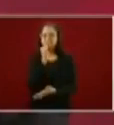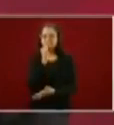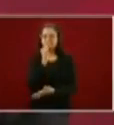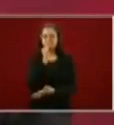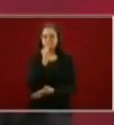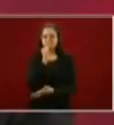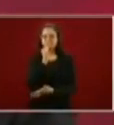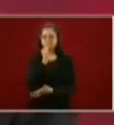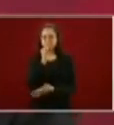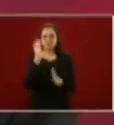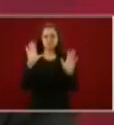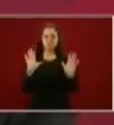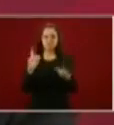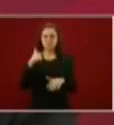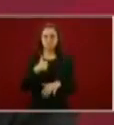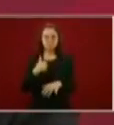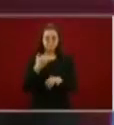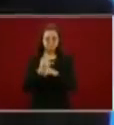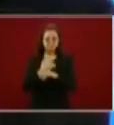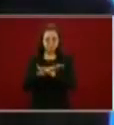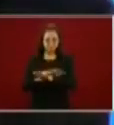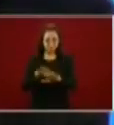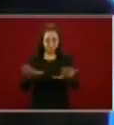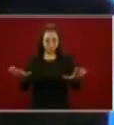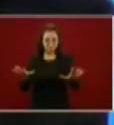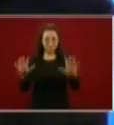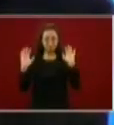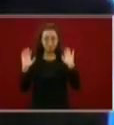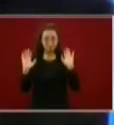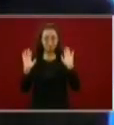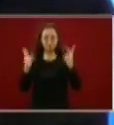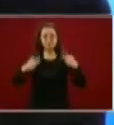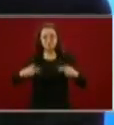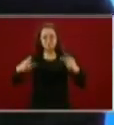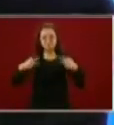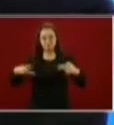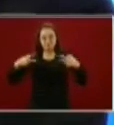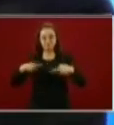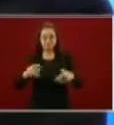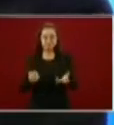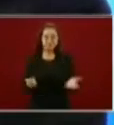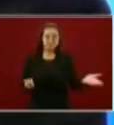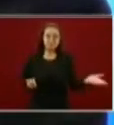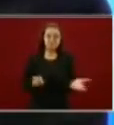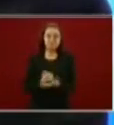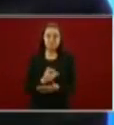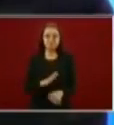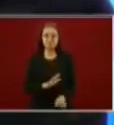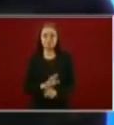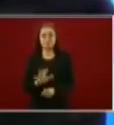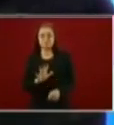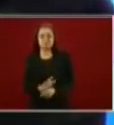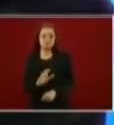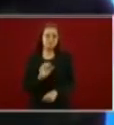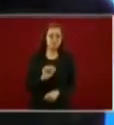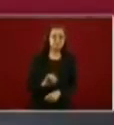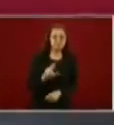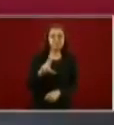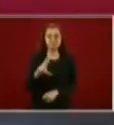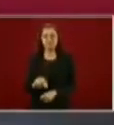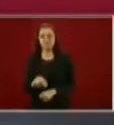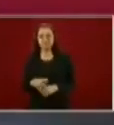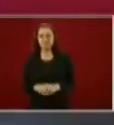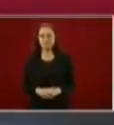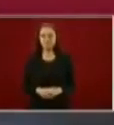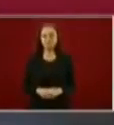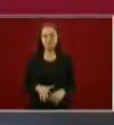levantamos con esta noticia de que el presidente López Obrador ahora lo que quiere hacer es rifarlo entre todos los mexicanos. Lo que